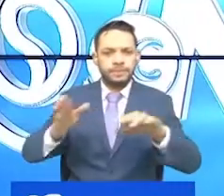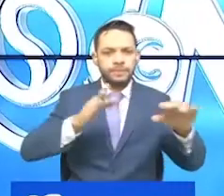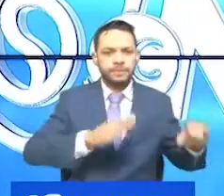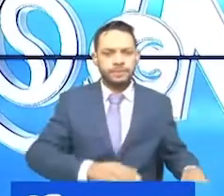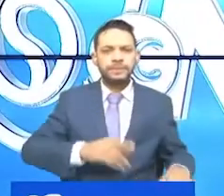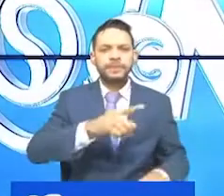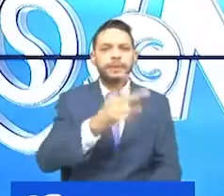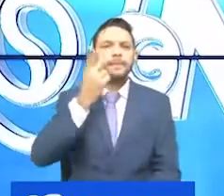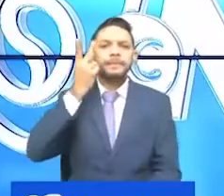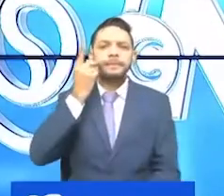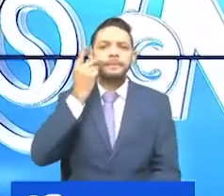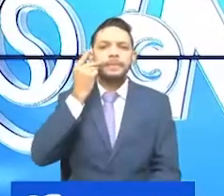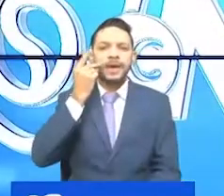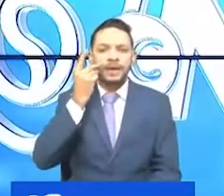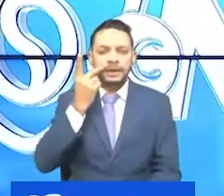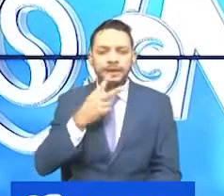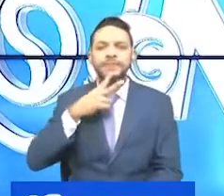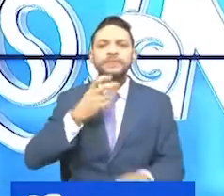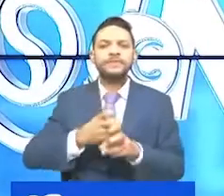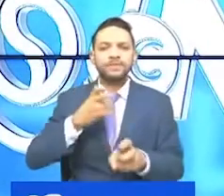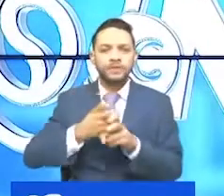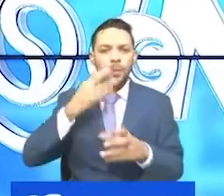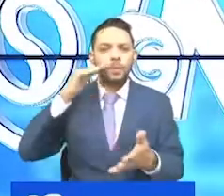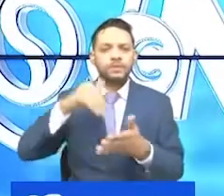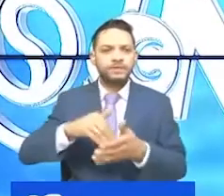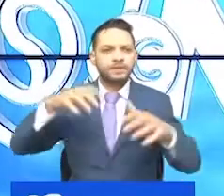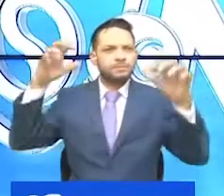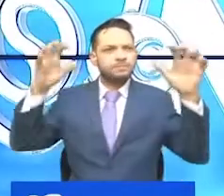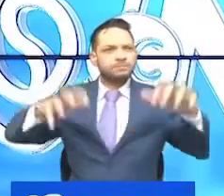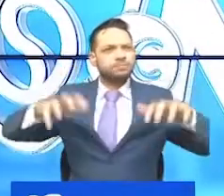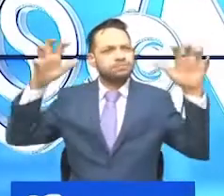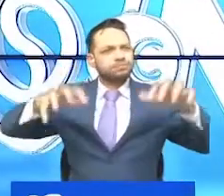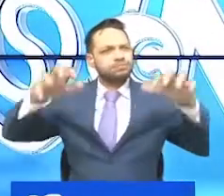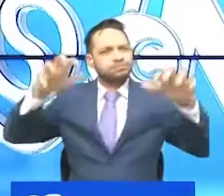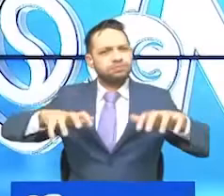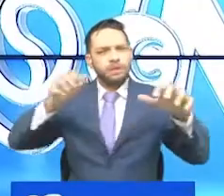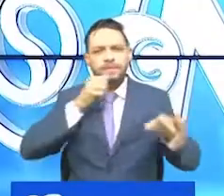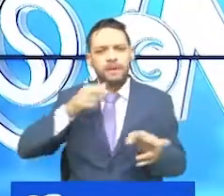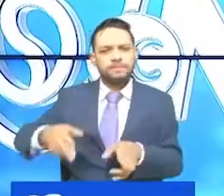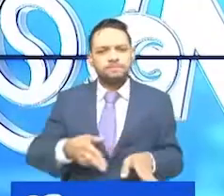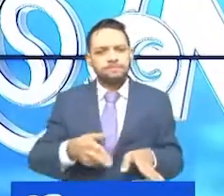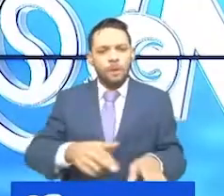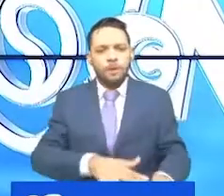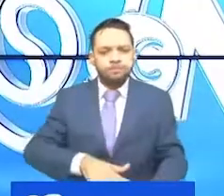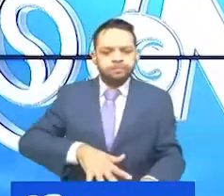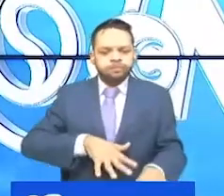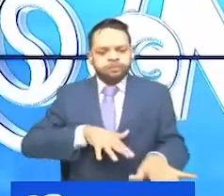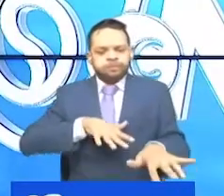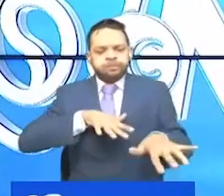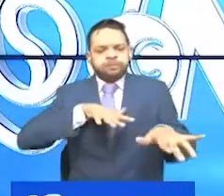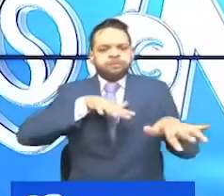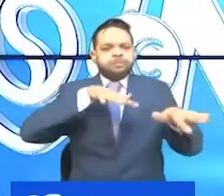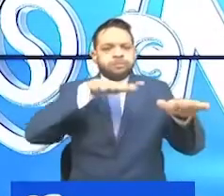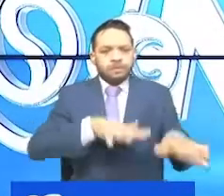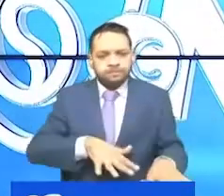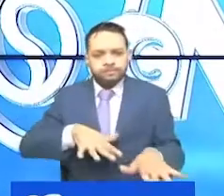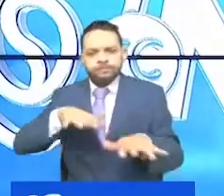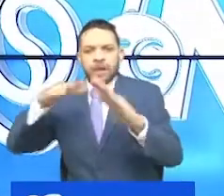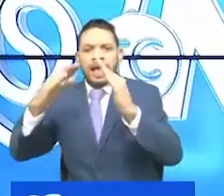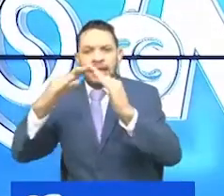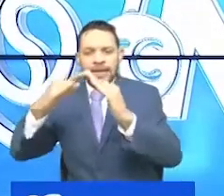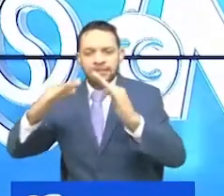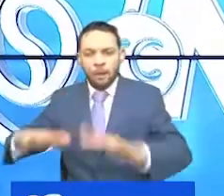nuevamente sus habitantes pasaron horas de angustia debido a las fuertes lluvias que provocaron un aumento en el nivel del río Consotá. 5 viviendas se